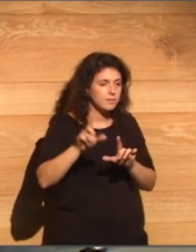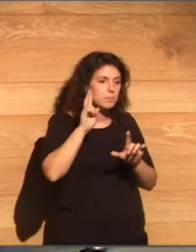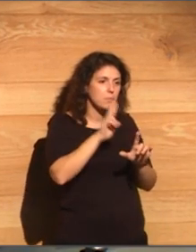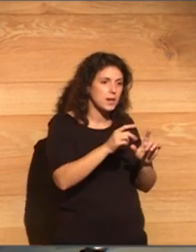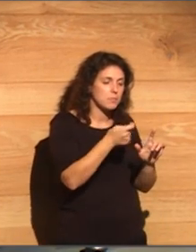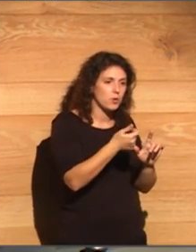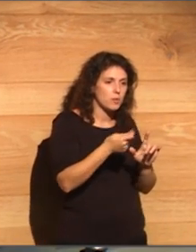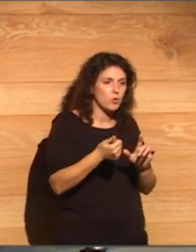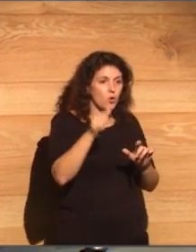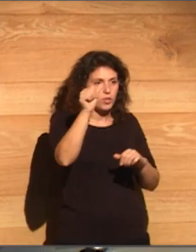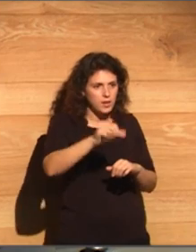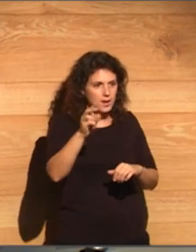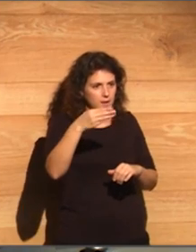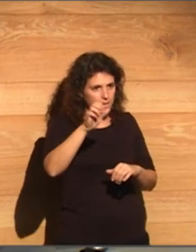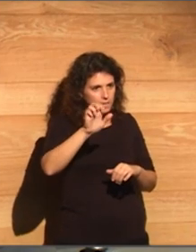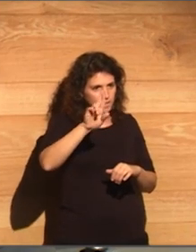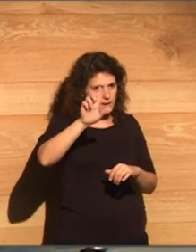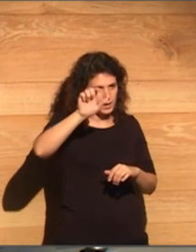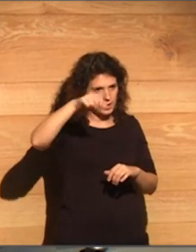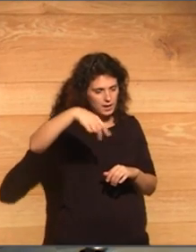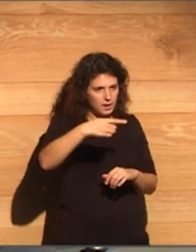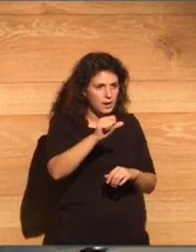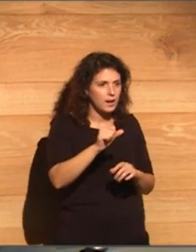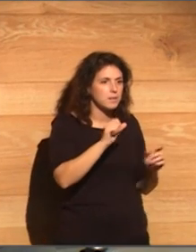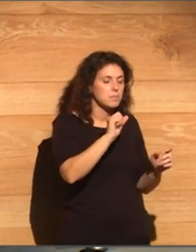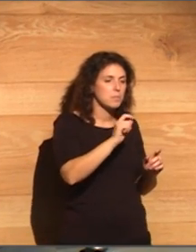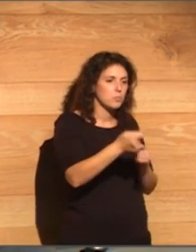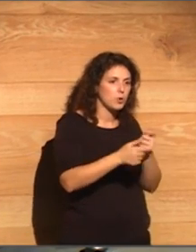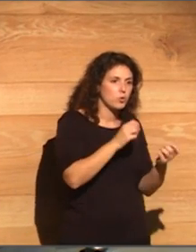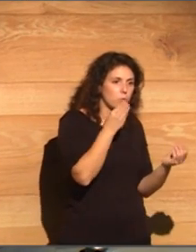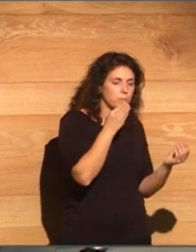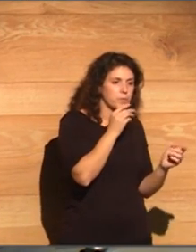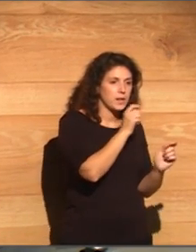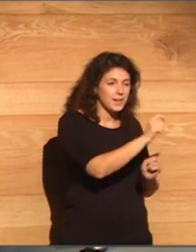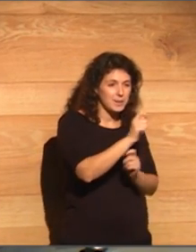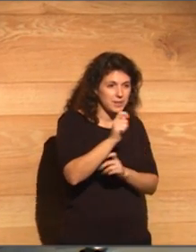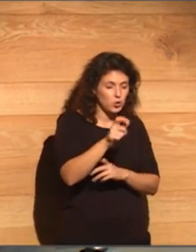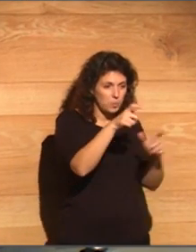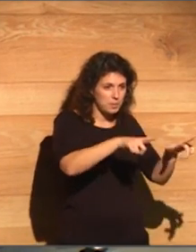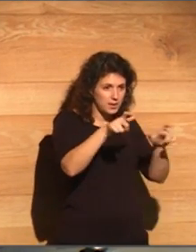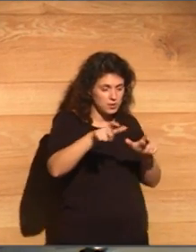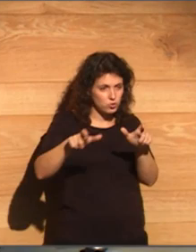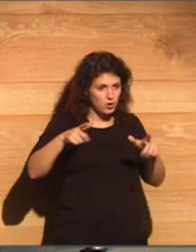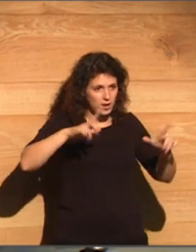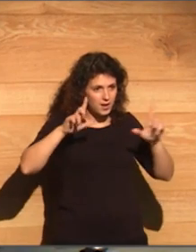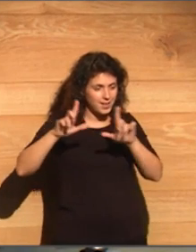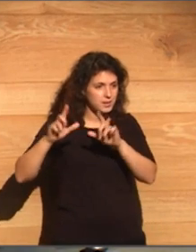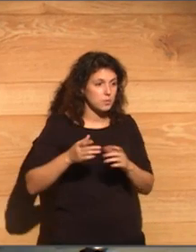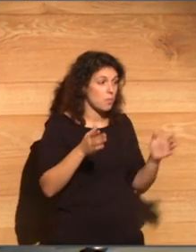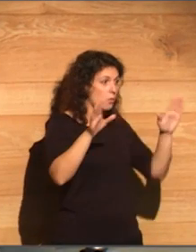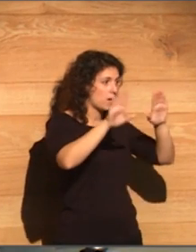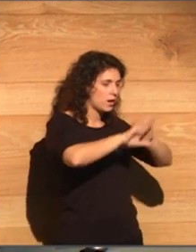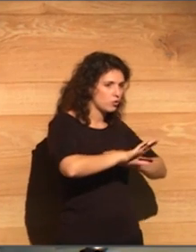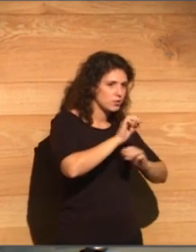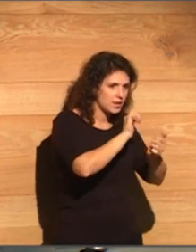siempre en el cine de Berlanga, cuáles son sus obsesiones y las va repartiendo por personajes, lo que sucede por la noche cuando salen todos de